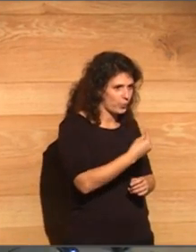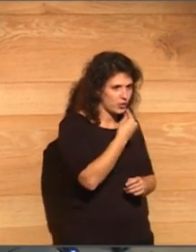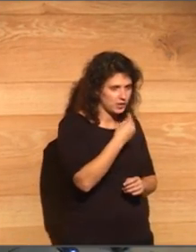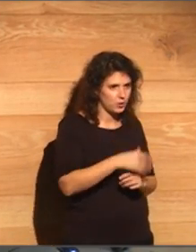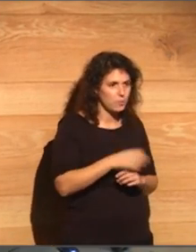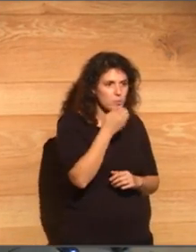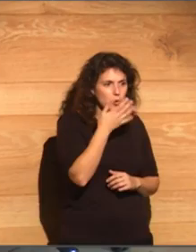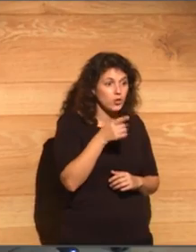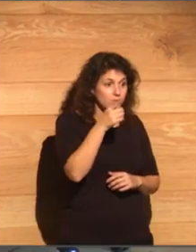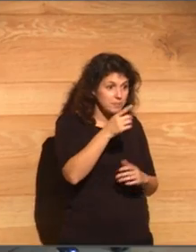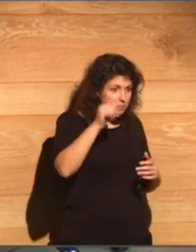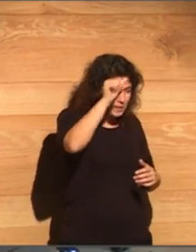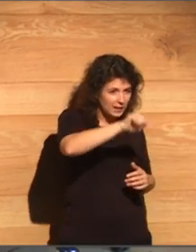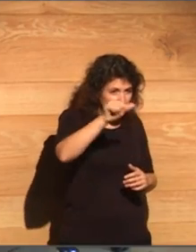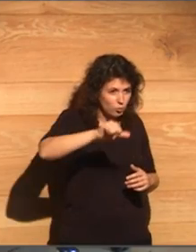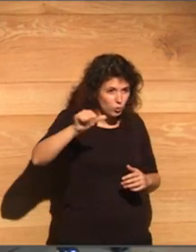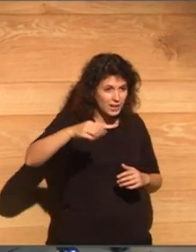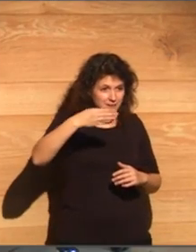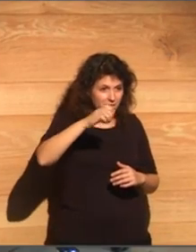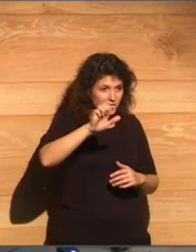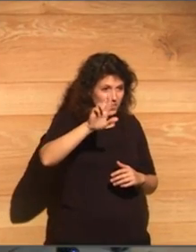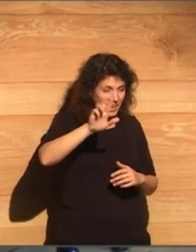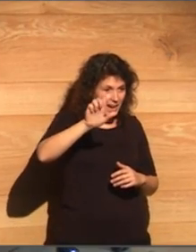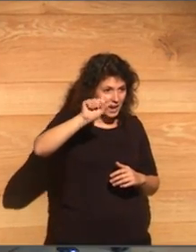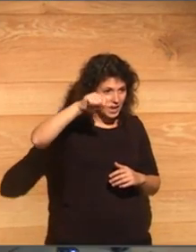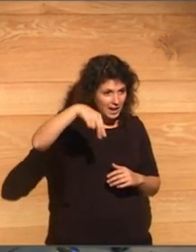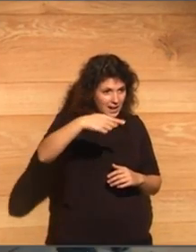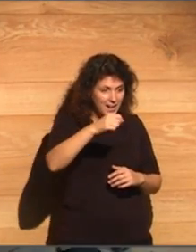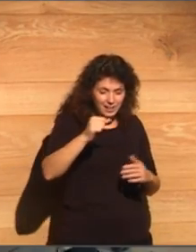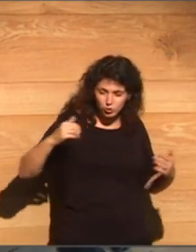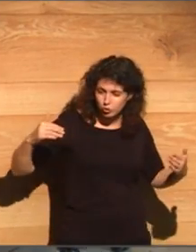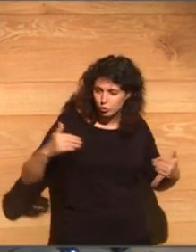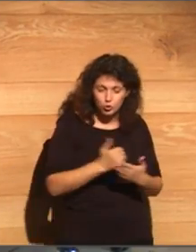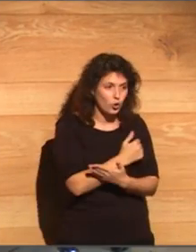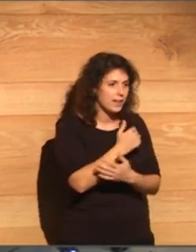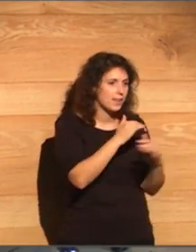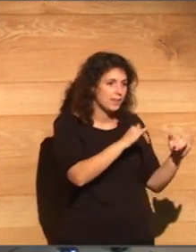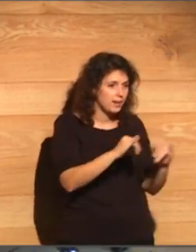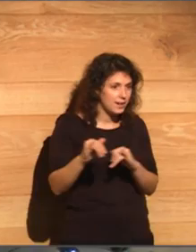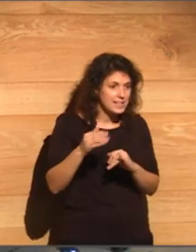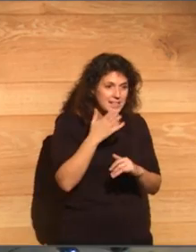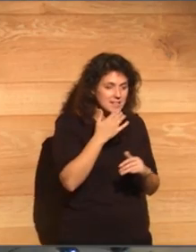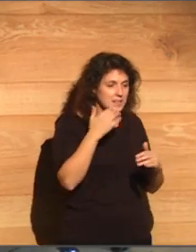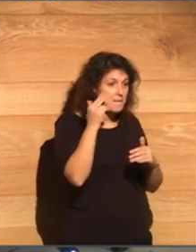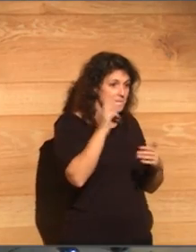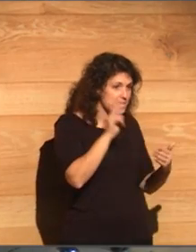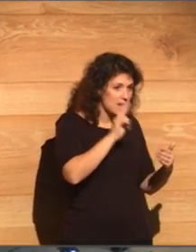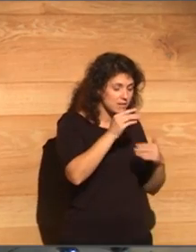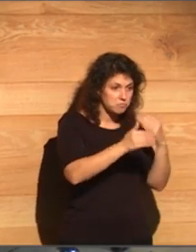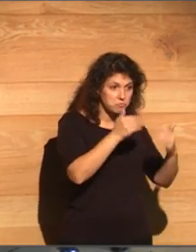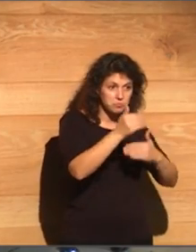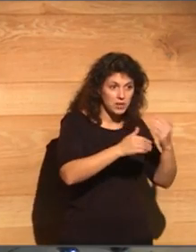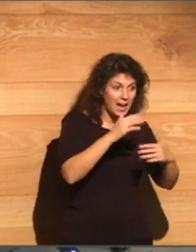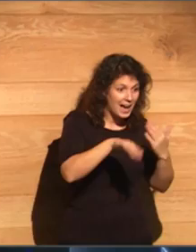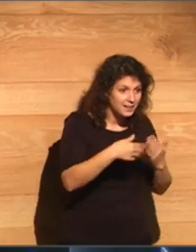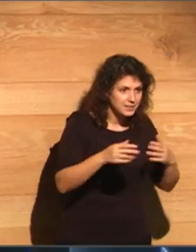pues tenéis todas esas películas de Luis García Berlanga, todas, porque todas merecen la pena, y si hacéis la progresión, yo por lo menos cuando he llegado a París